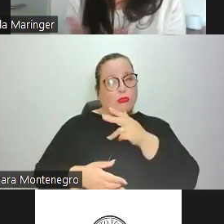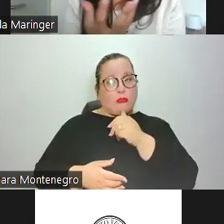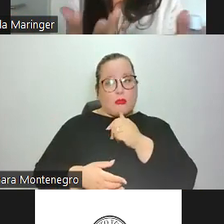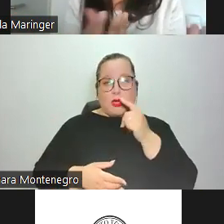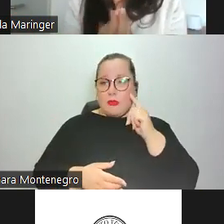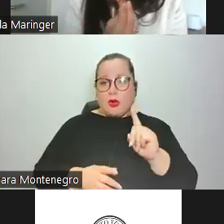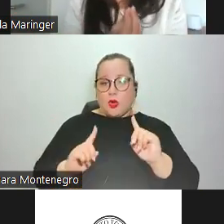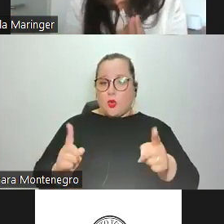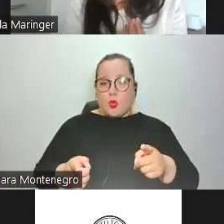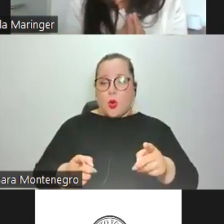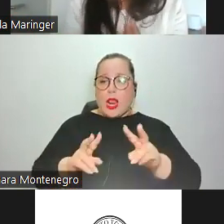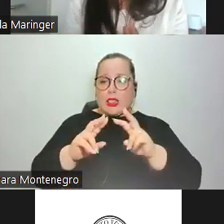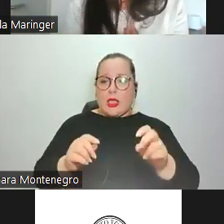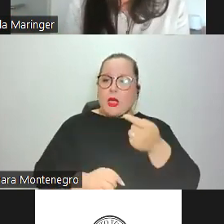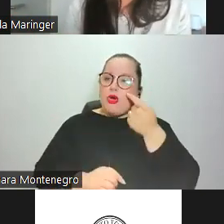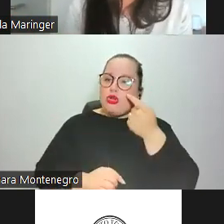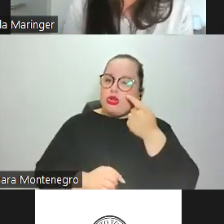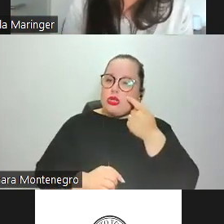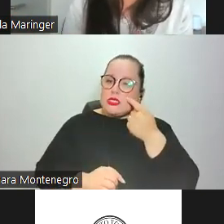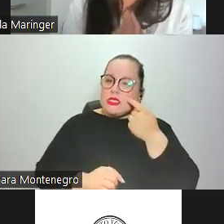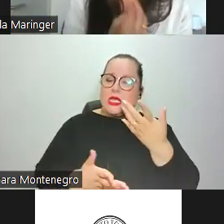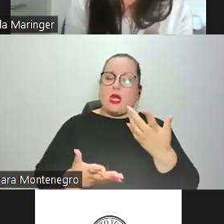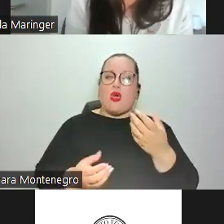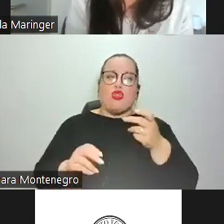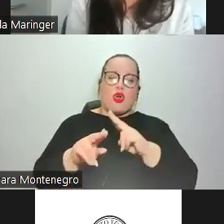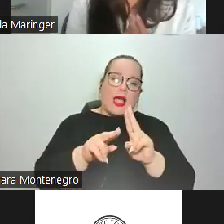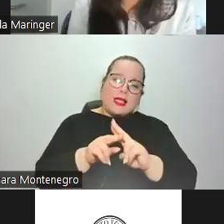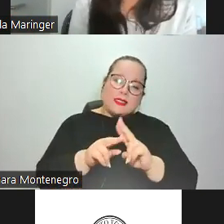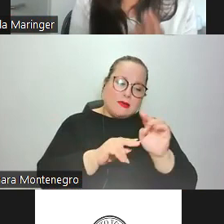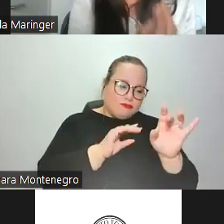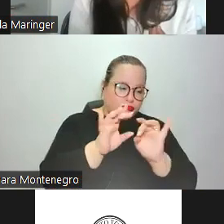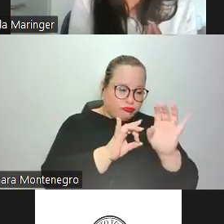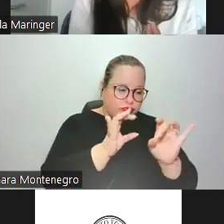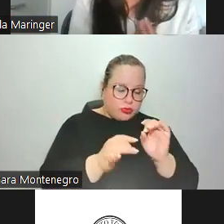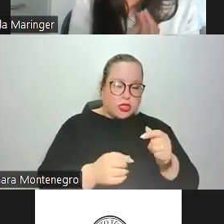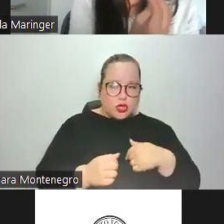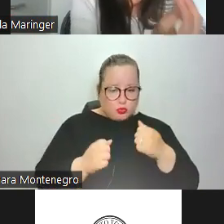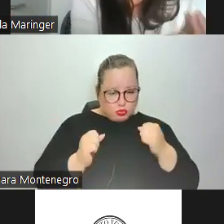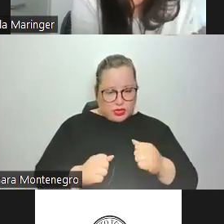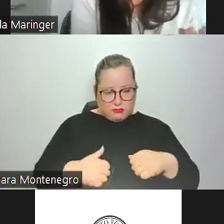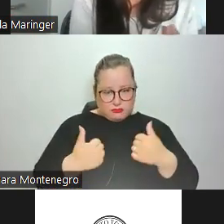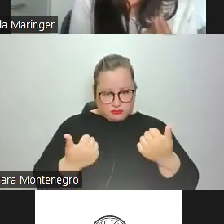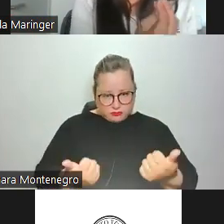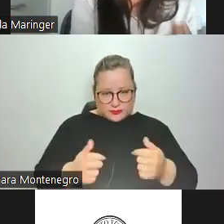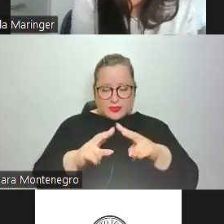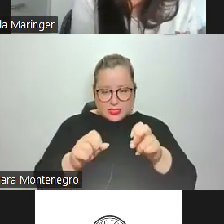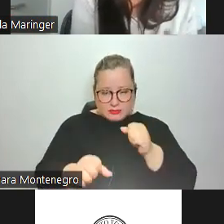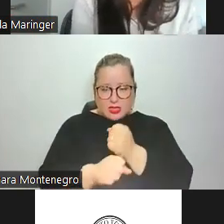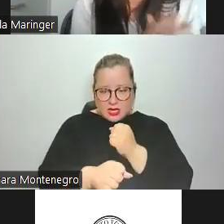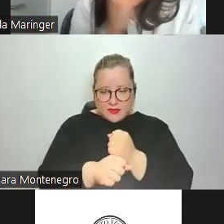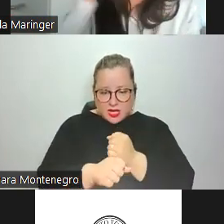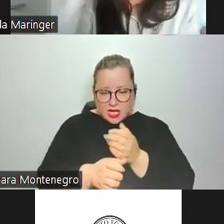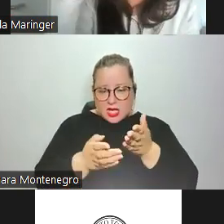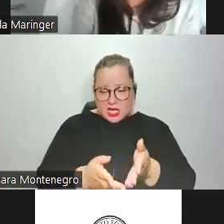entra entre el autoconocimiento y la capacidad de hacer elecciones. ¿Estoy dispuesto a trabajar esto, a